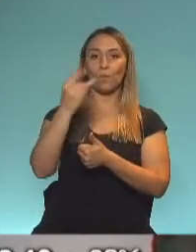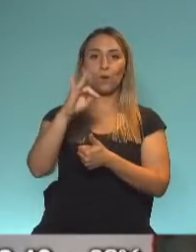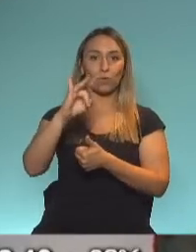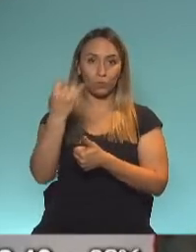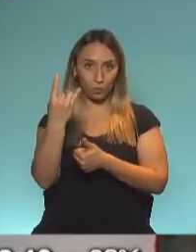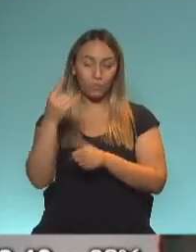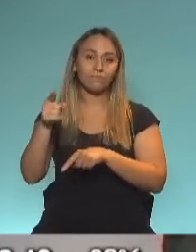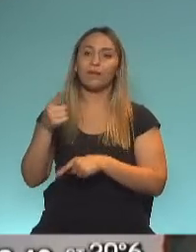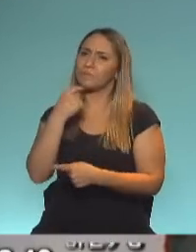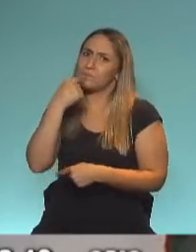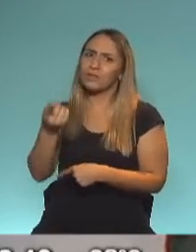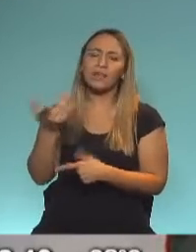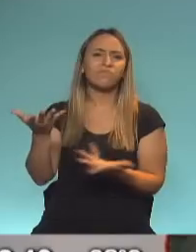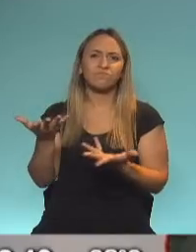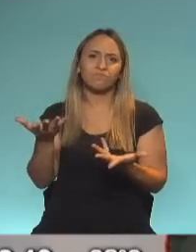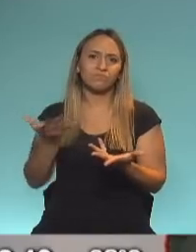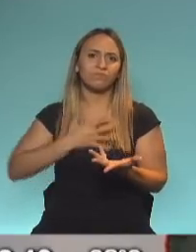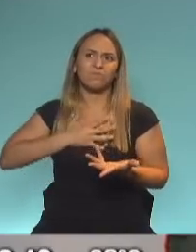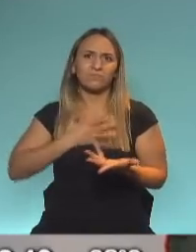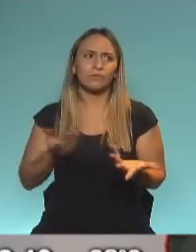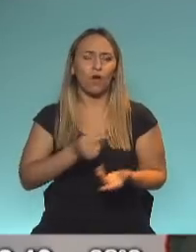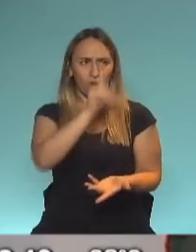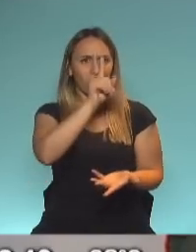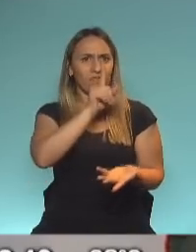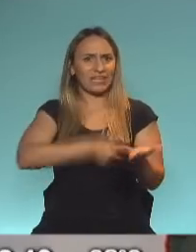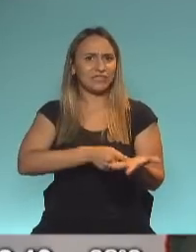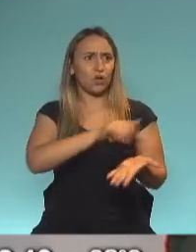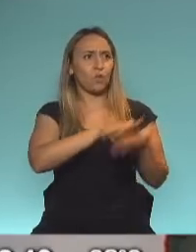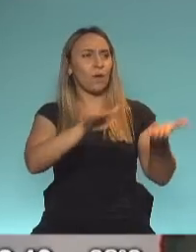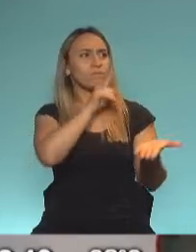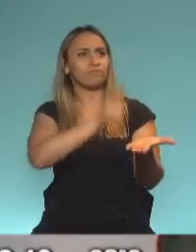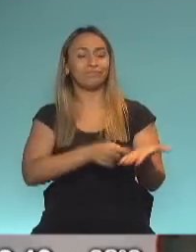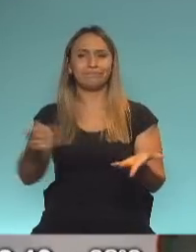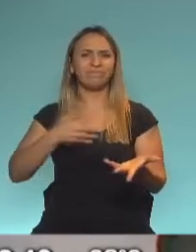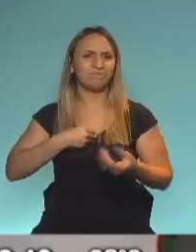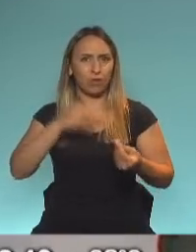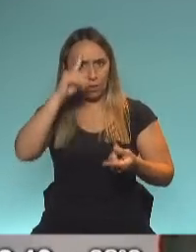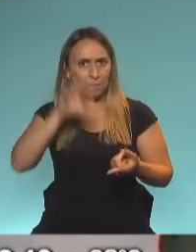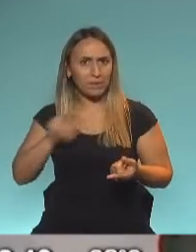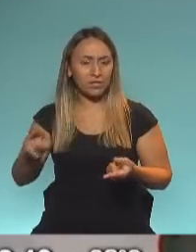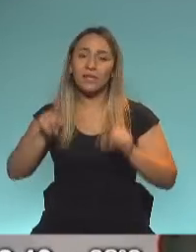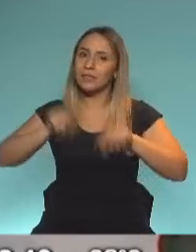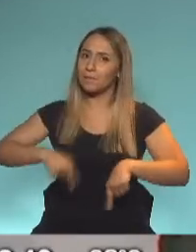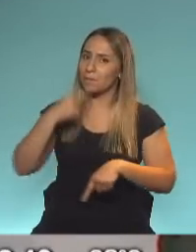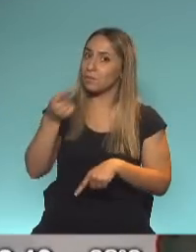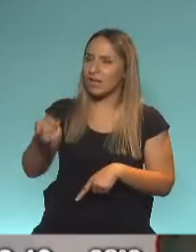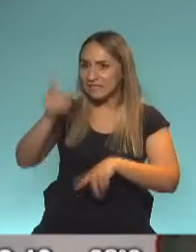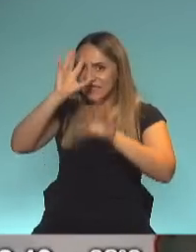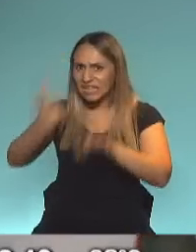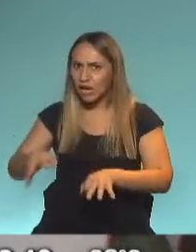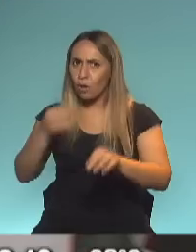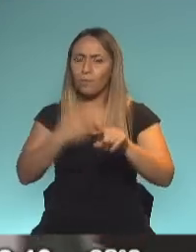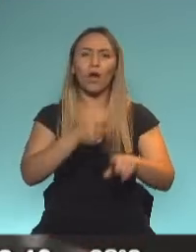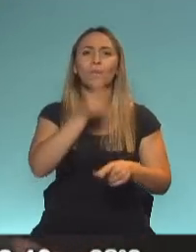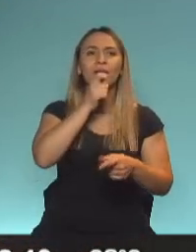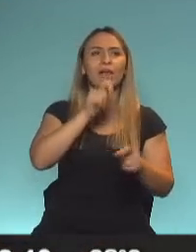cómo tomó este nuevo fallo, ¿no? Y para preguntarle también por qué se enteró directamente por la prensa escrita y no